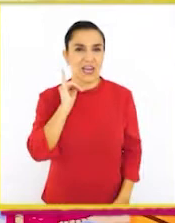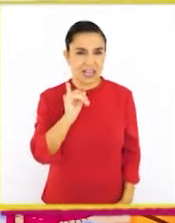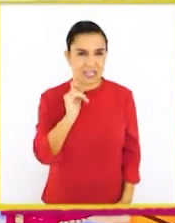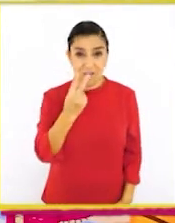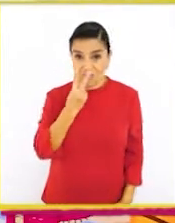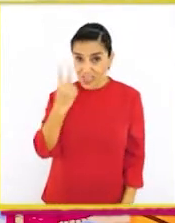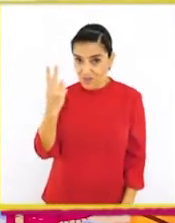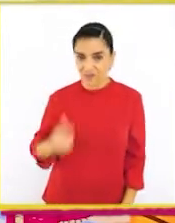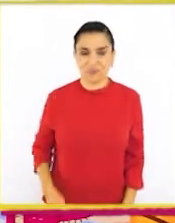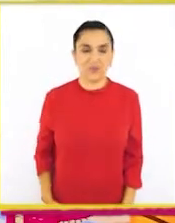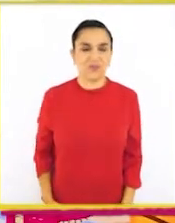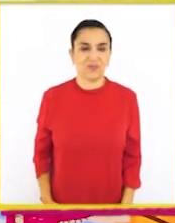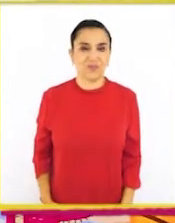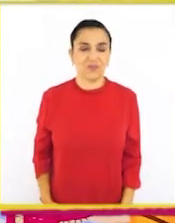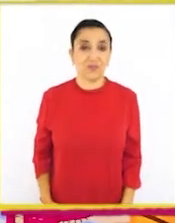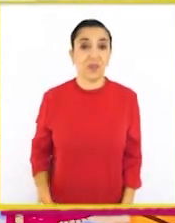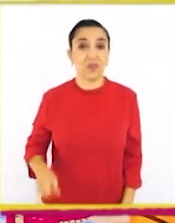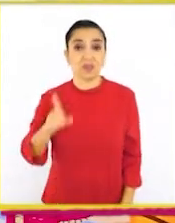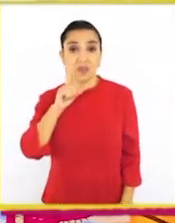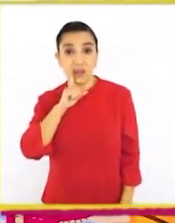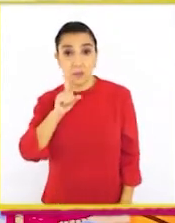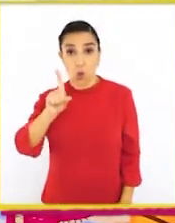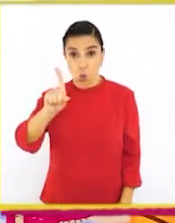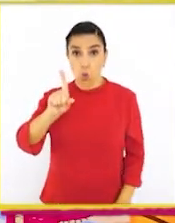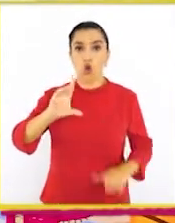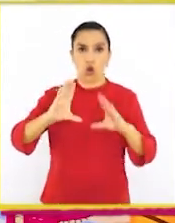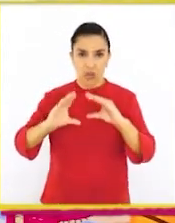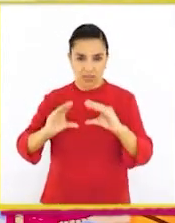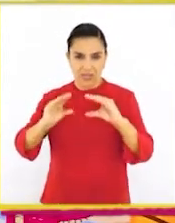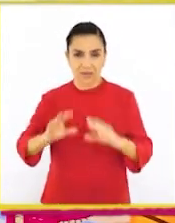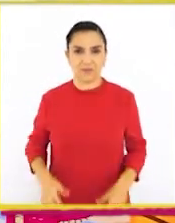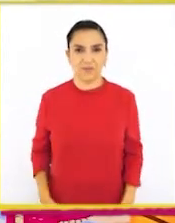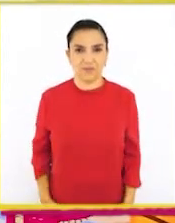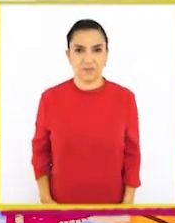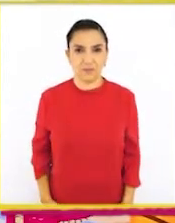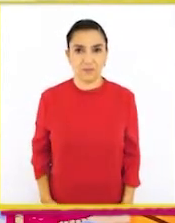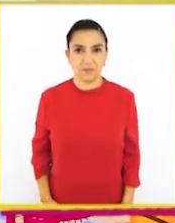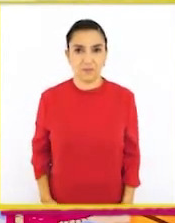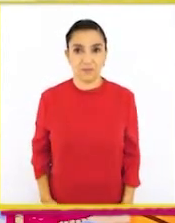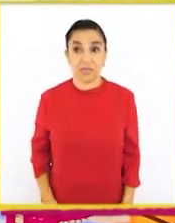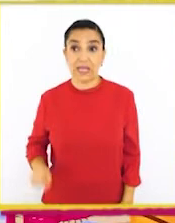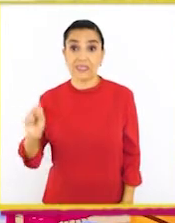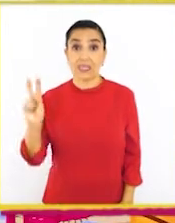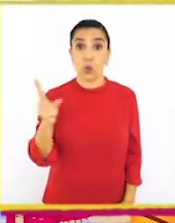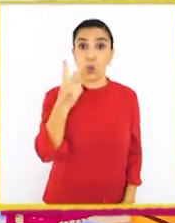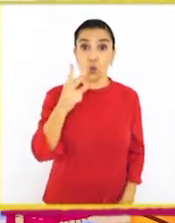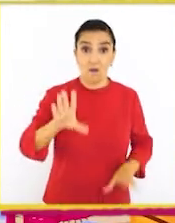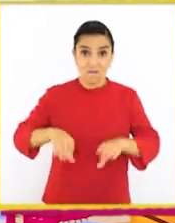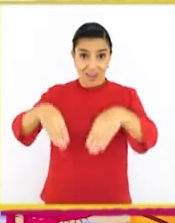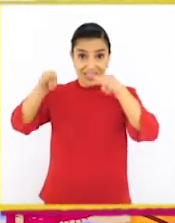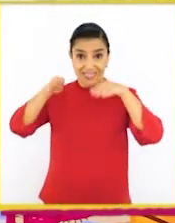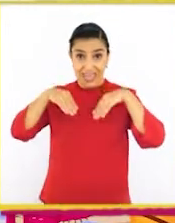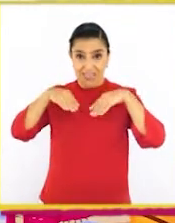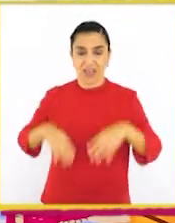Ahora sí, revisemos. Teníamos un cojín, dos